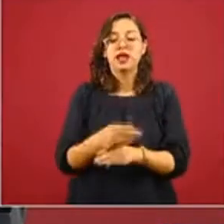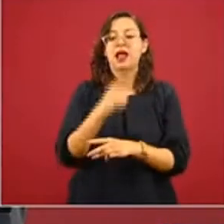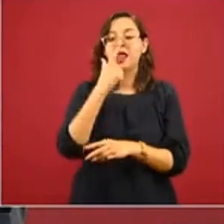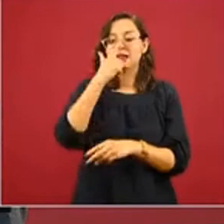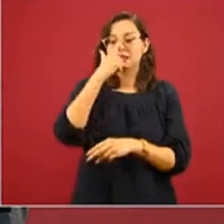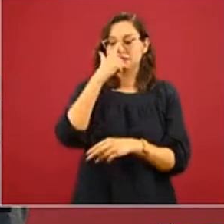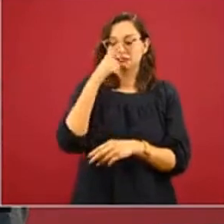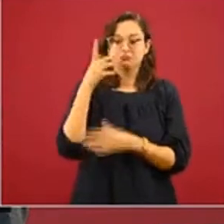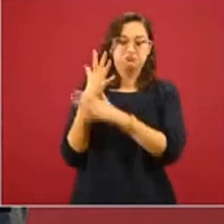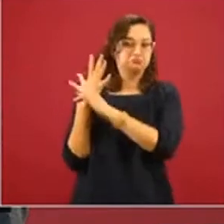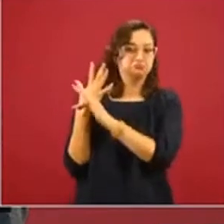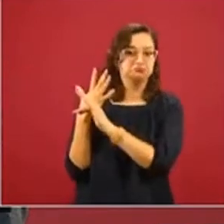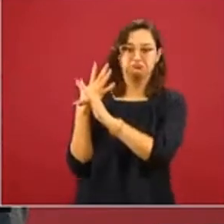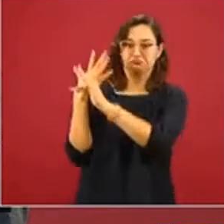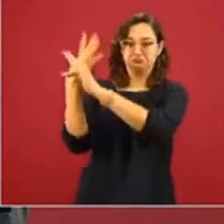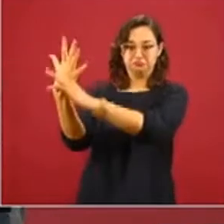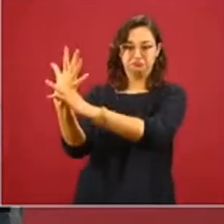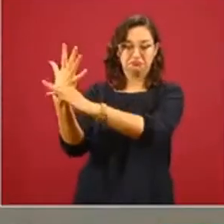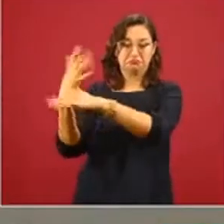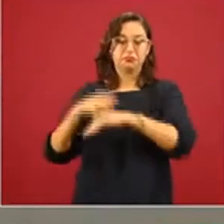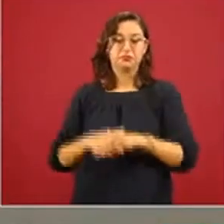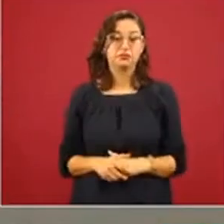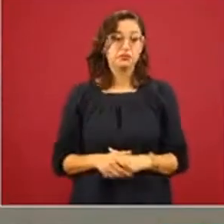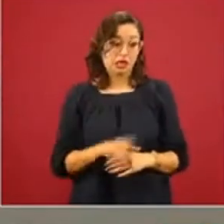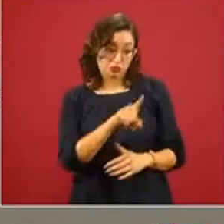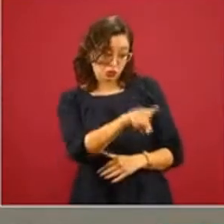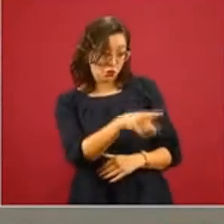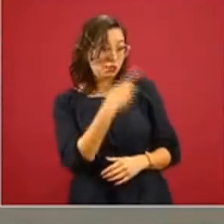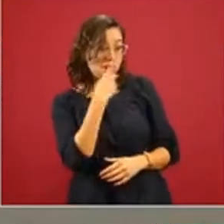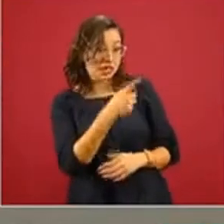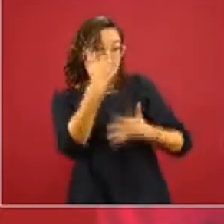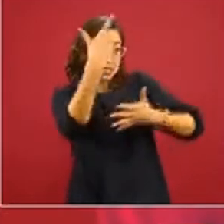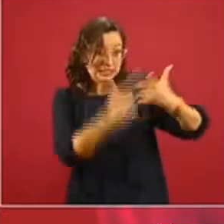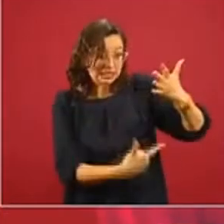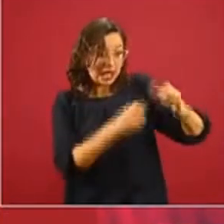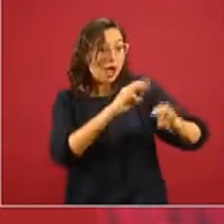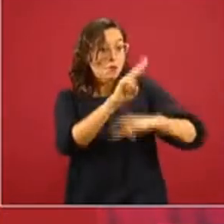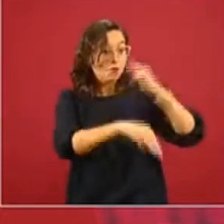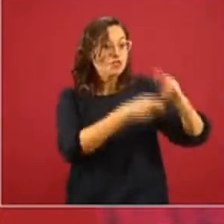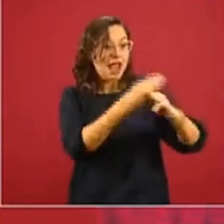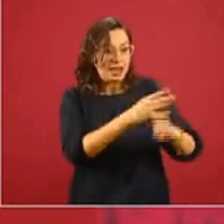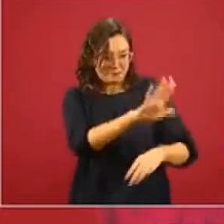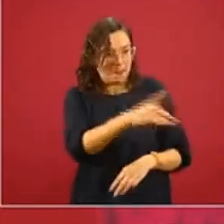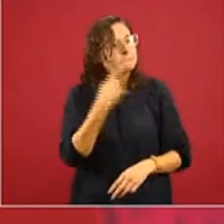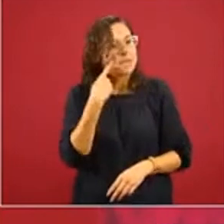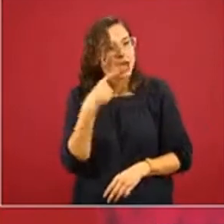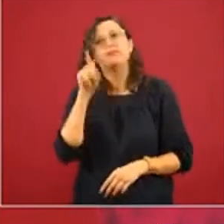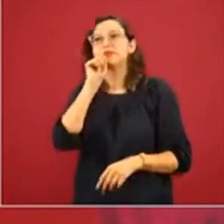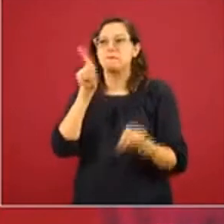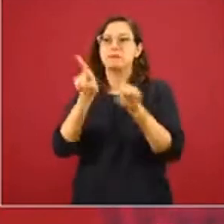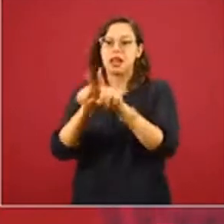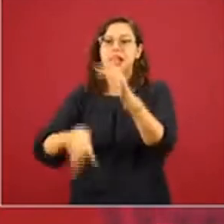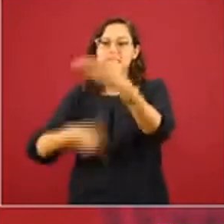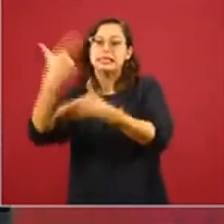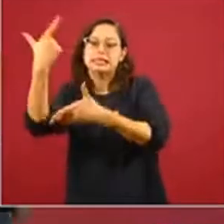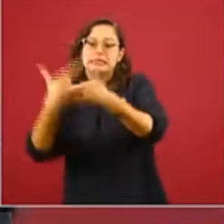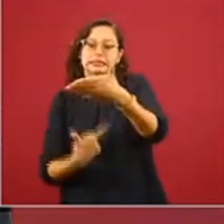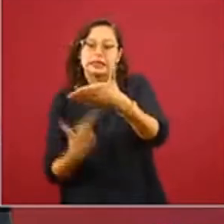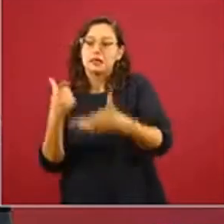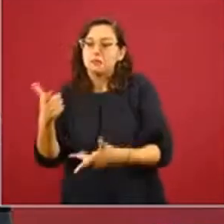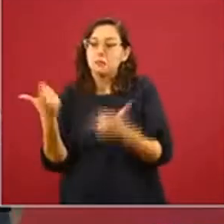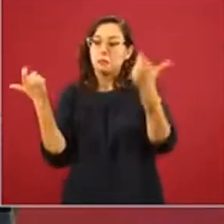México está entre los primeros países, hablando de listas mundiales, en desigualdad. Hay